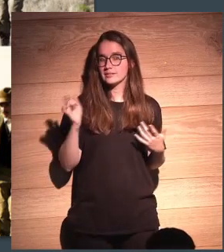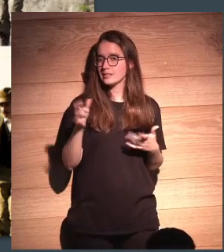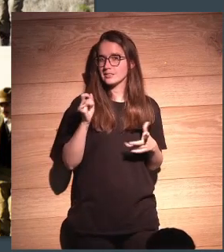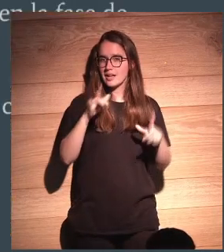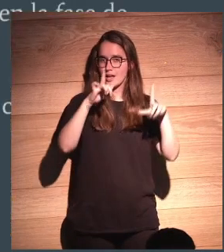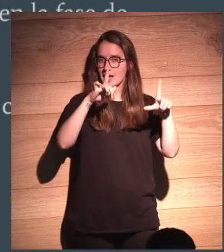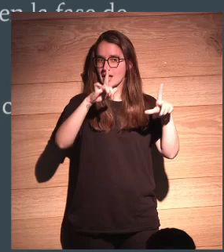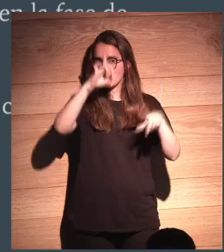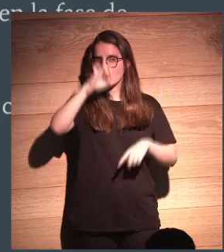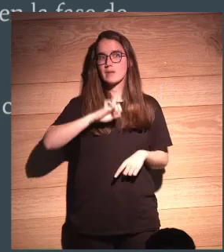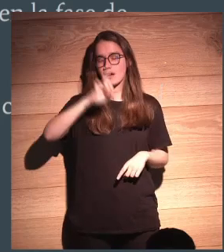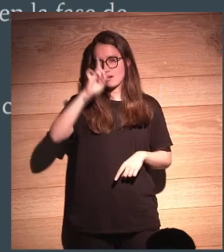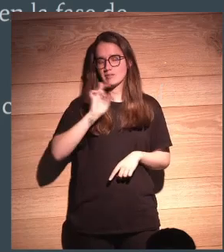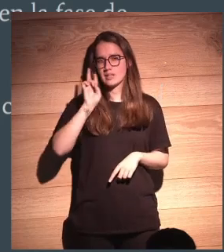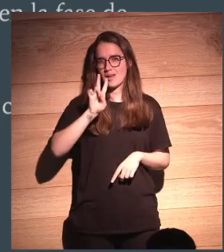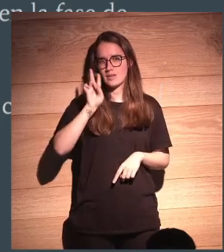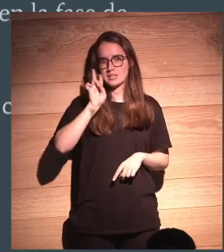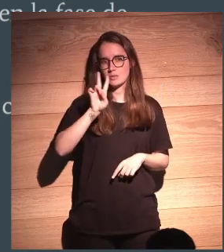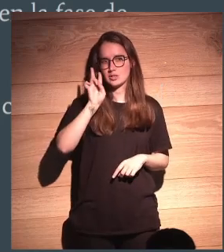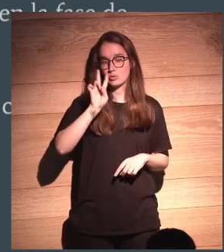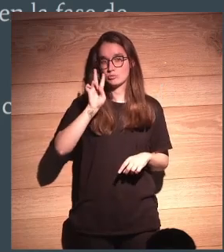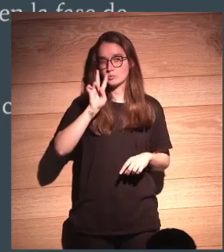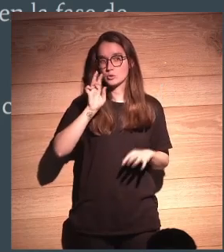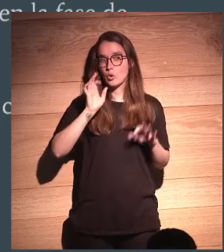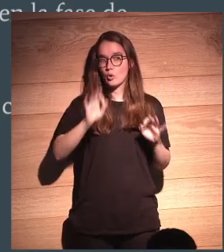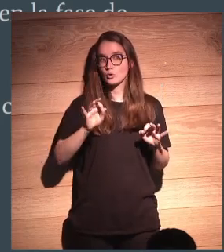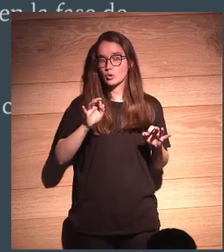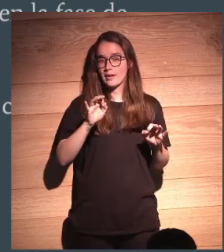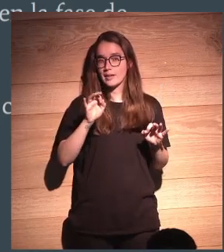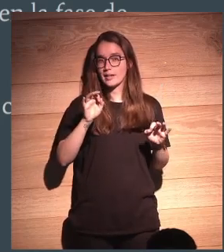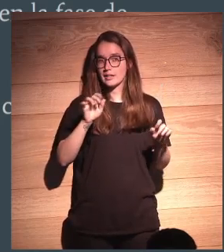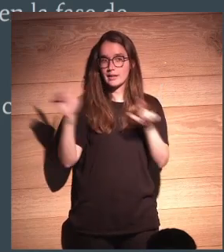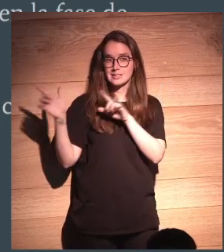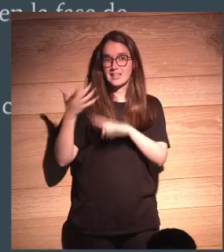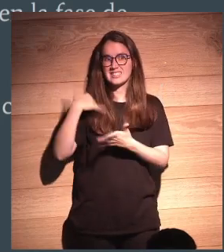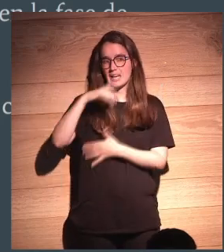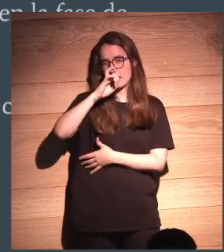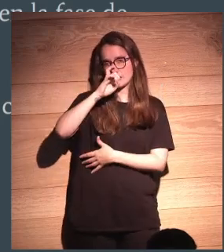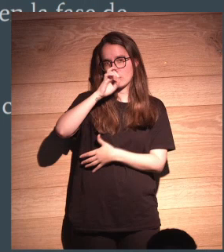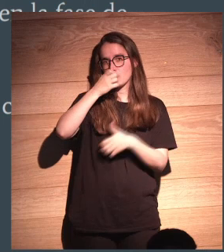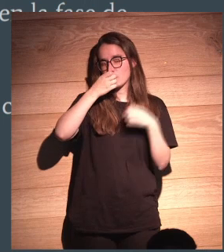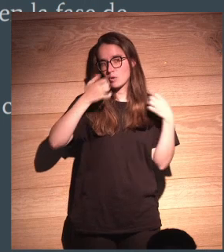típicas imágenes que habéis podido ver. De hecho, esta diapo es la vieja, pero bueno.